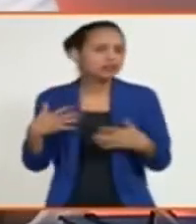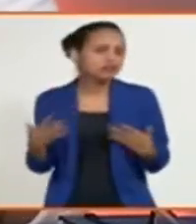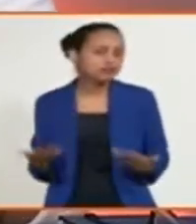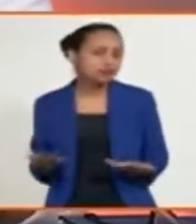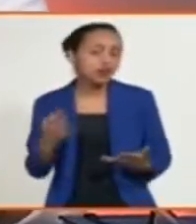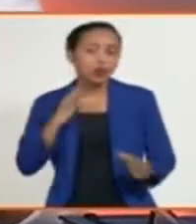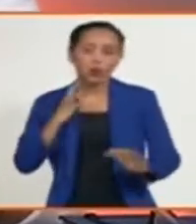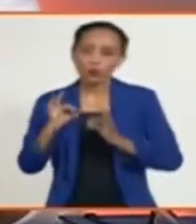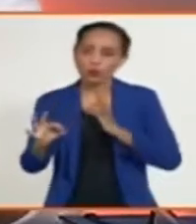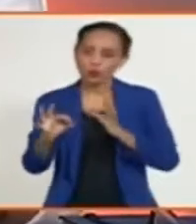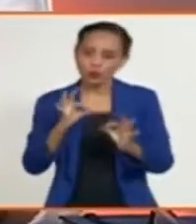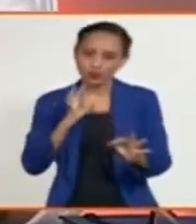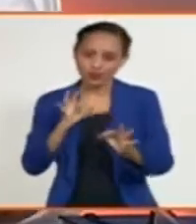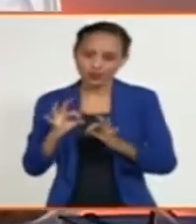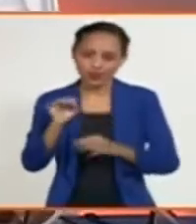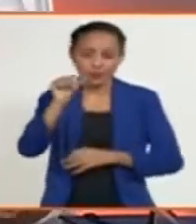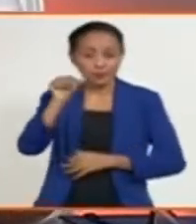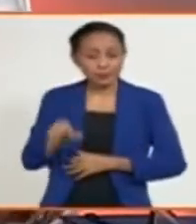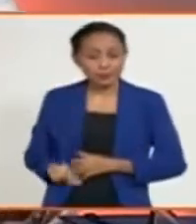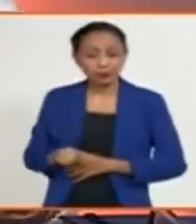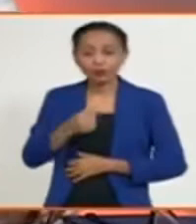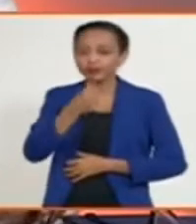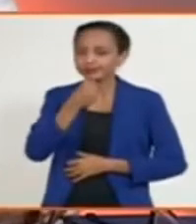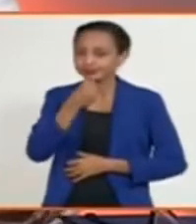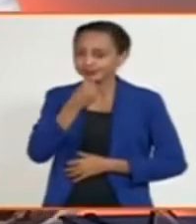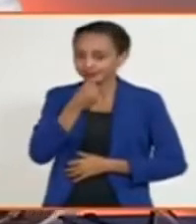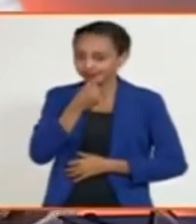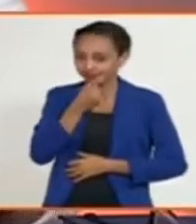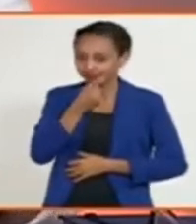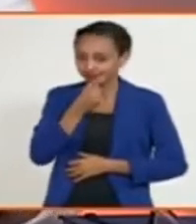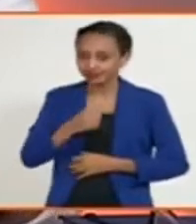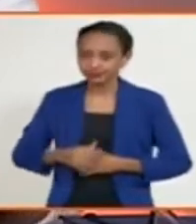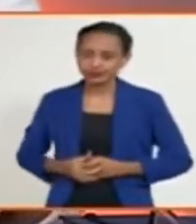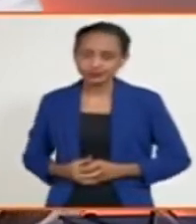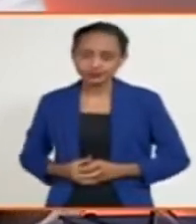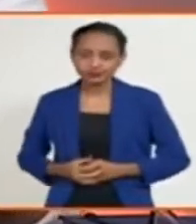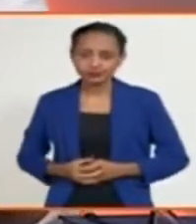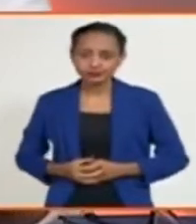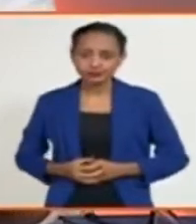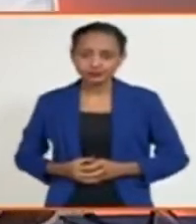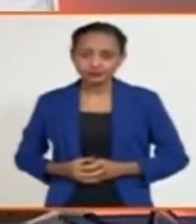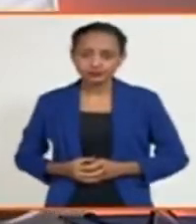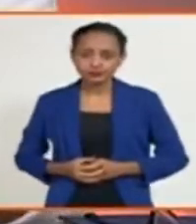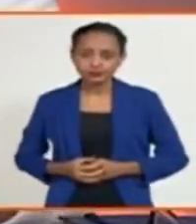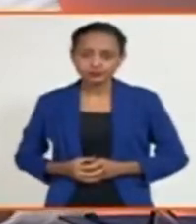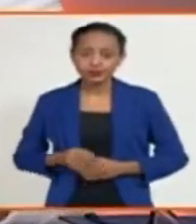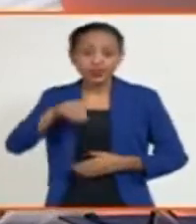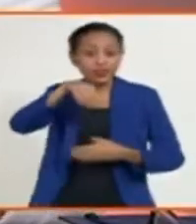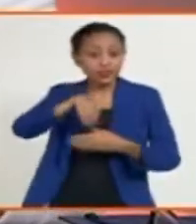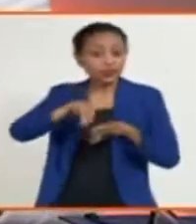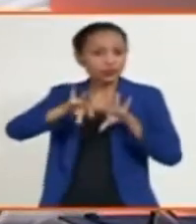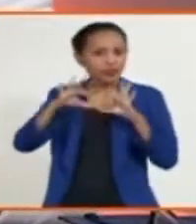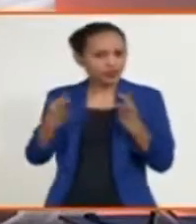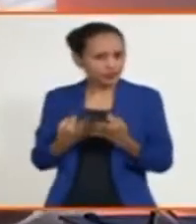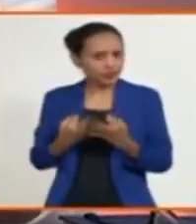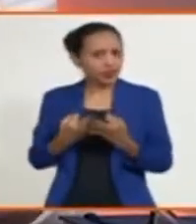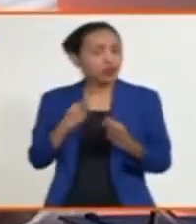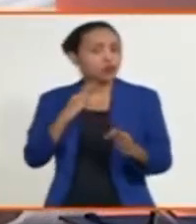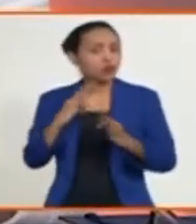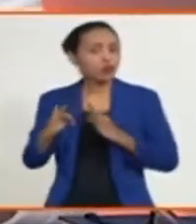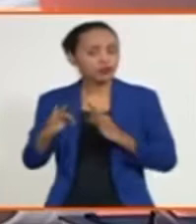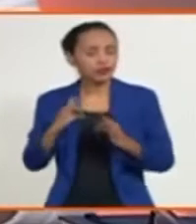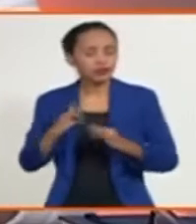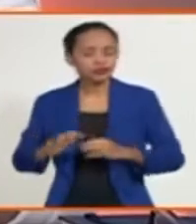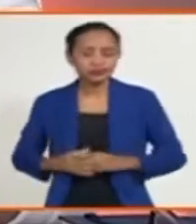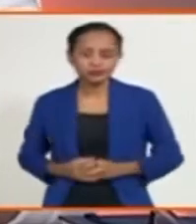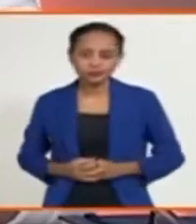mayor como parte o de las personas adultas mayores como parte de los entornos familiares pero esto lo hace desde un doble